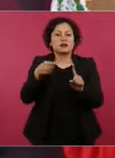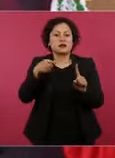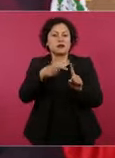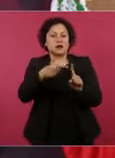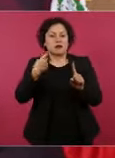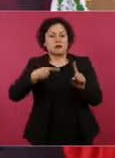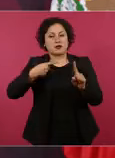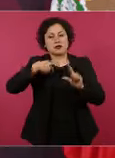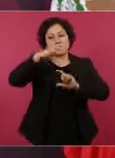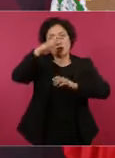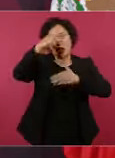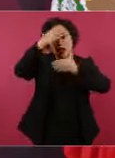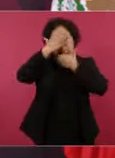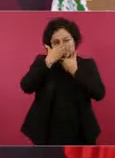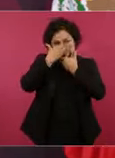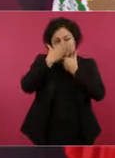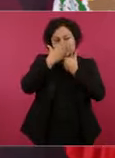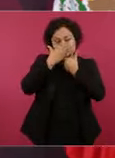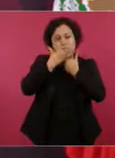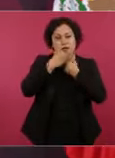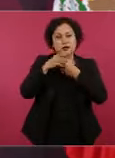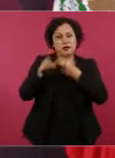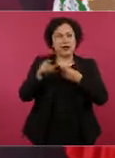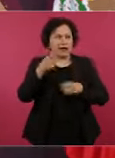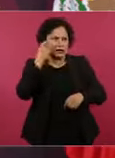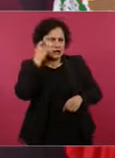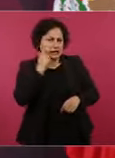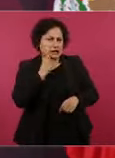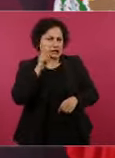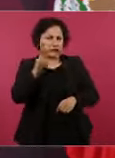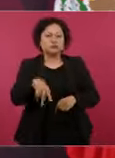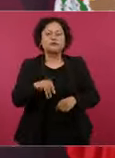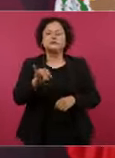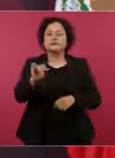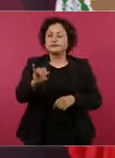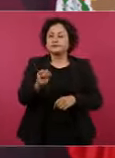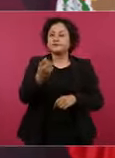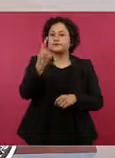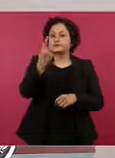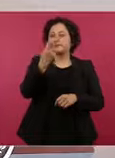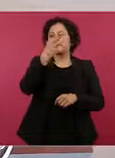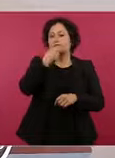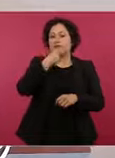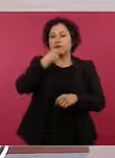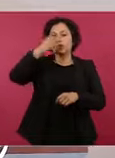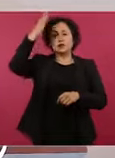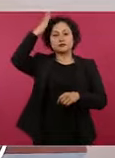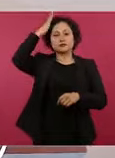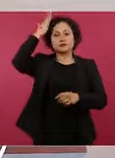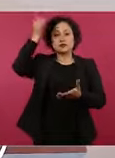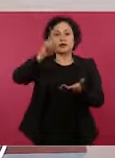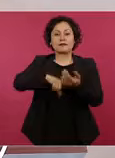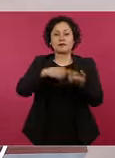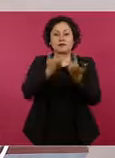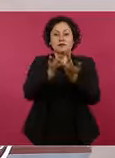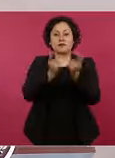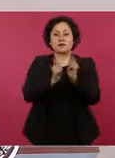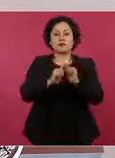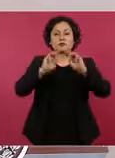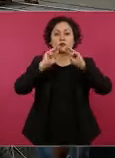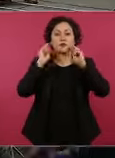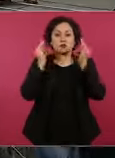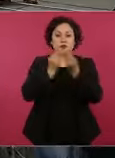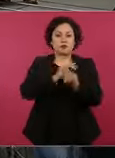Guerrero, ¿no?, dirigente de un grupo de la delincuencia en Guerrero.